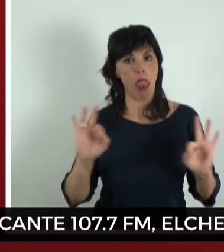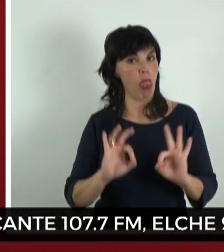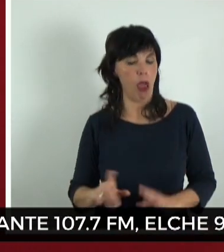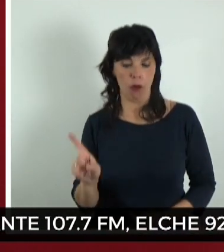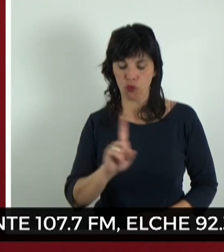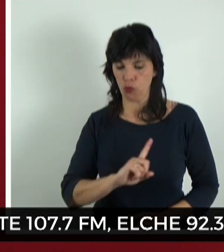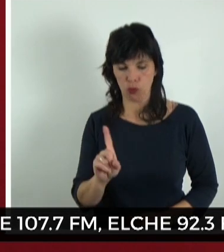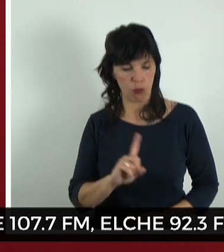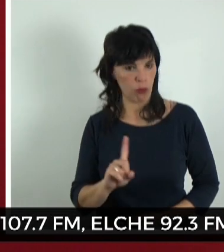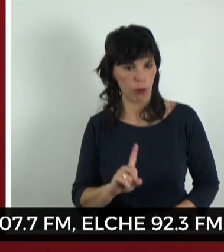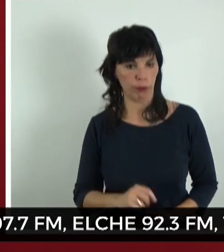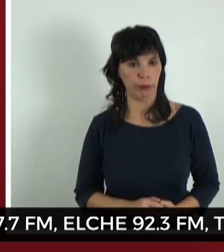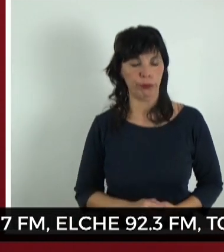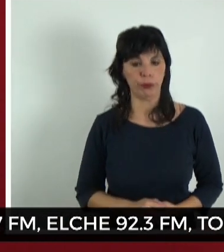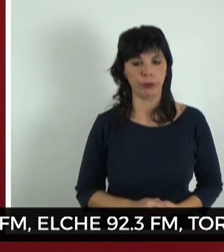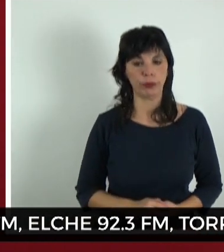Ninguna religión